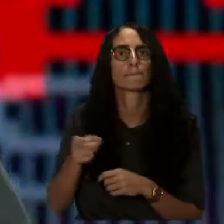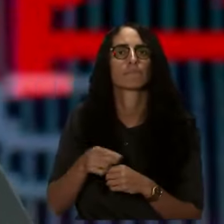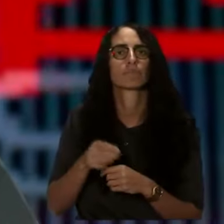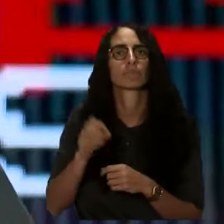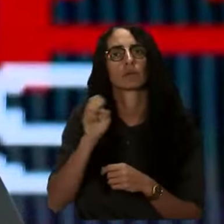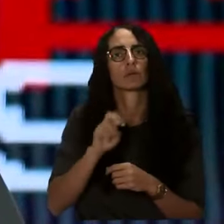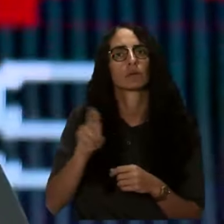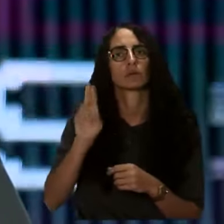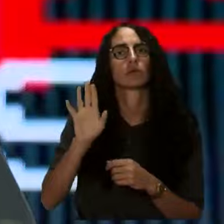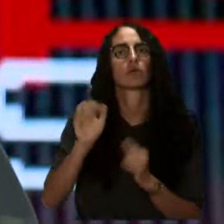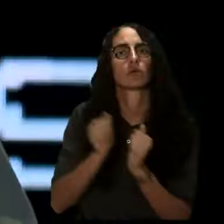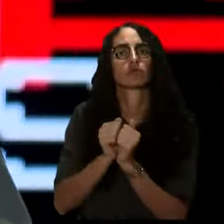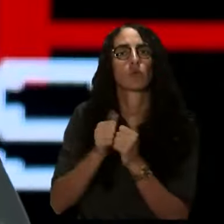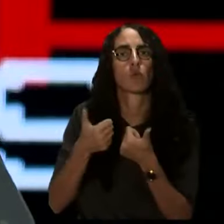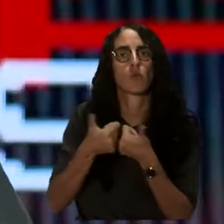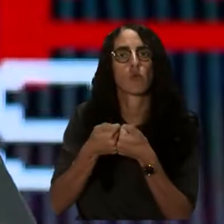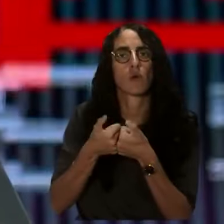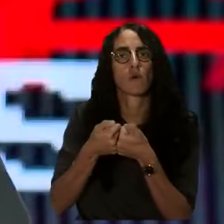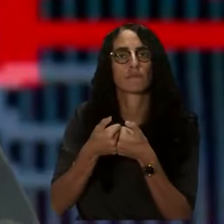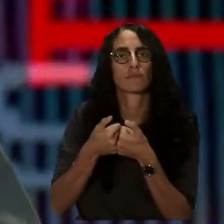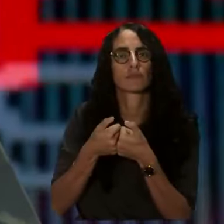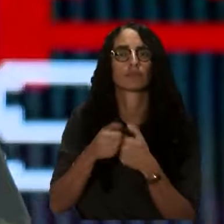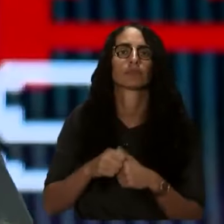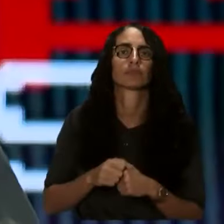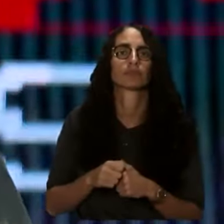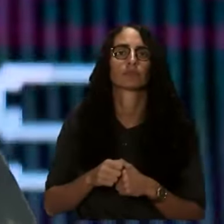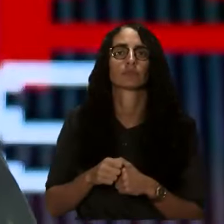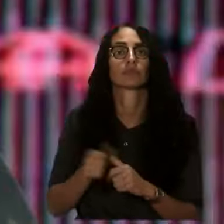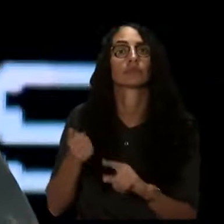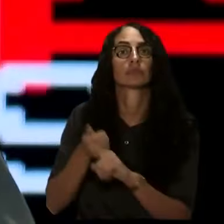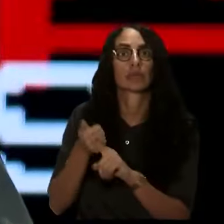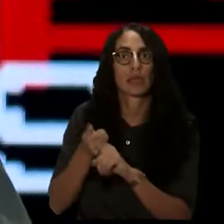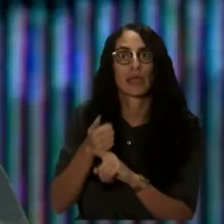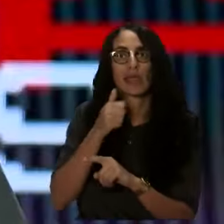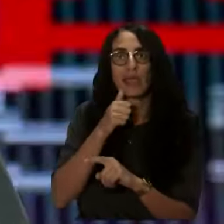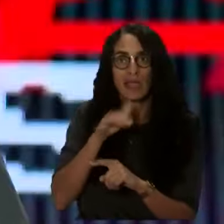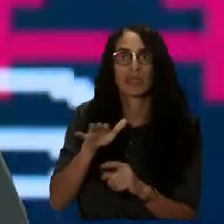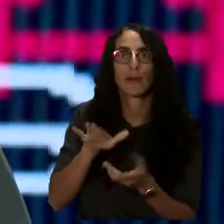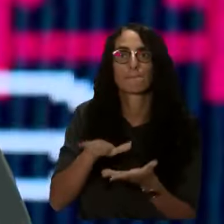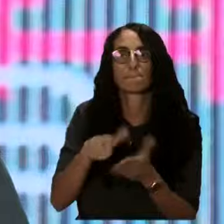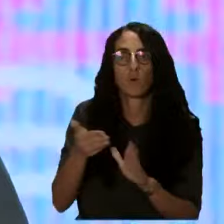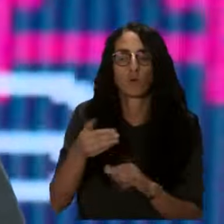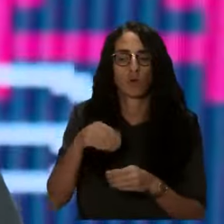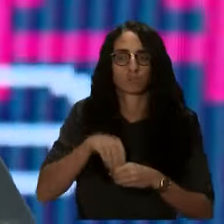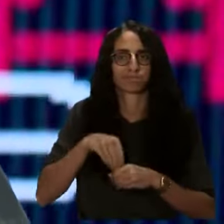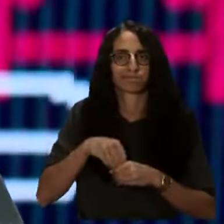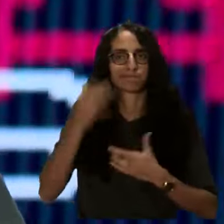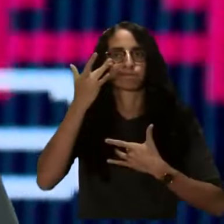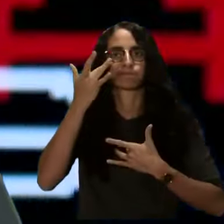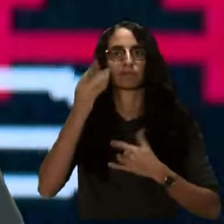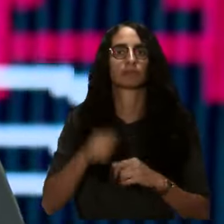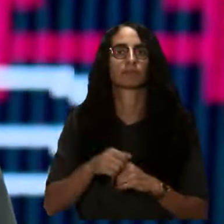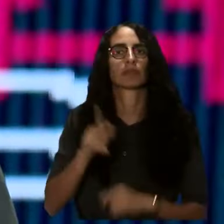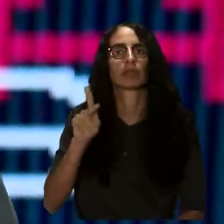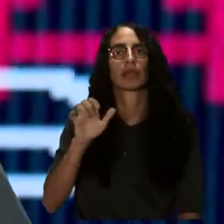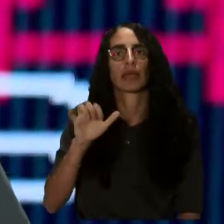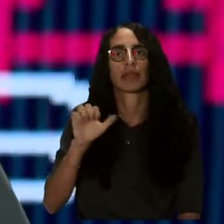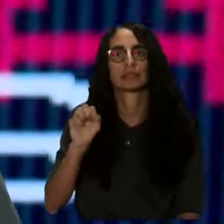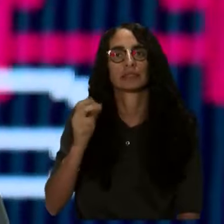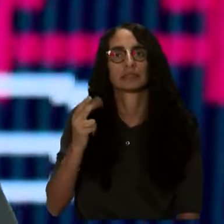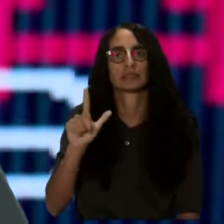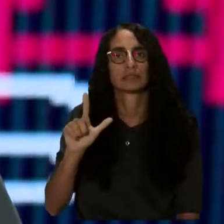Unidos con su novio Eh Brian landry ella murió estrangulada eh Cuando hablamos de keishla eh que